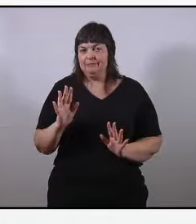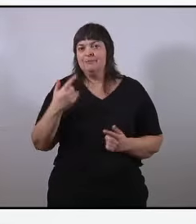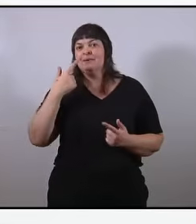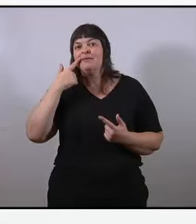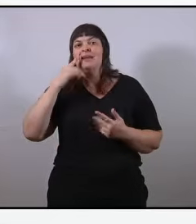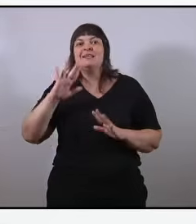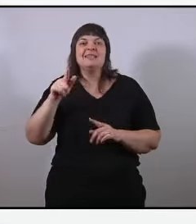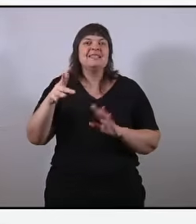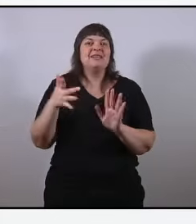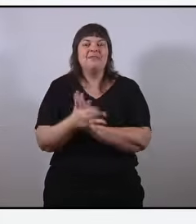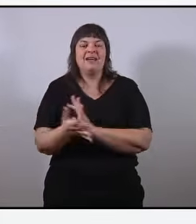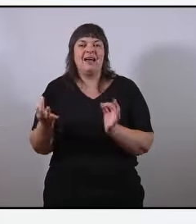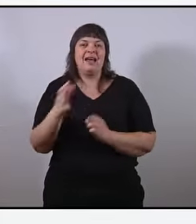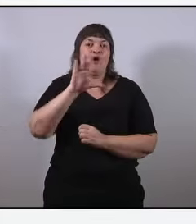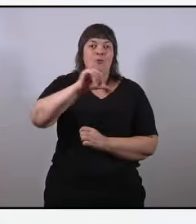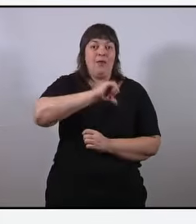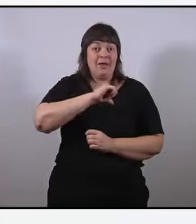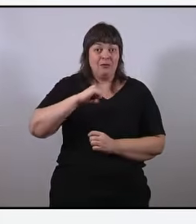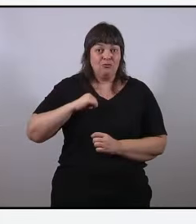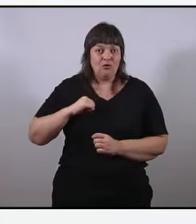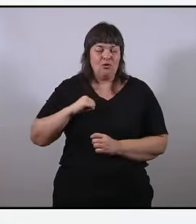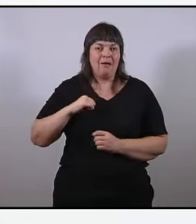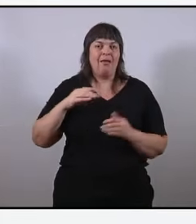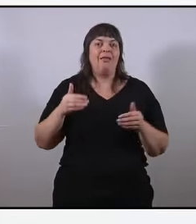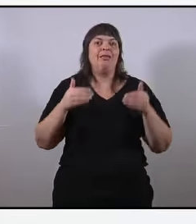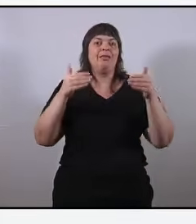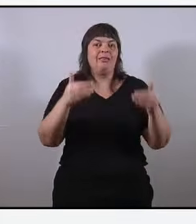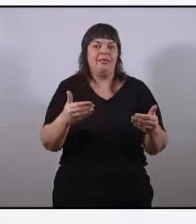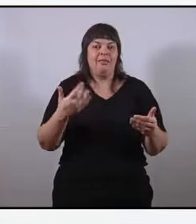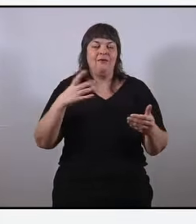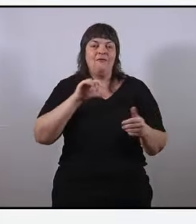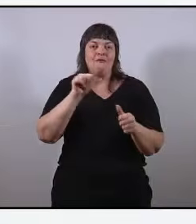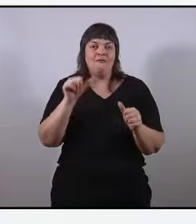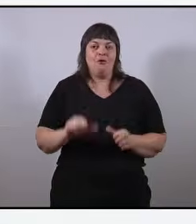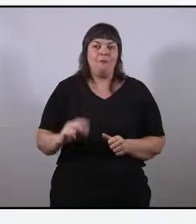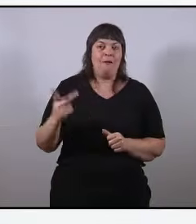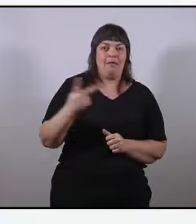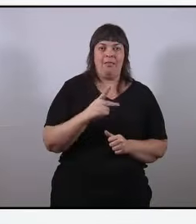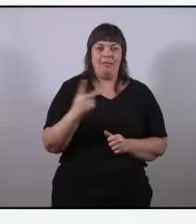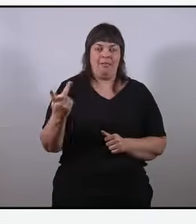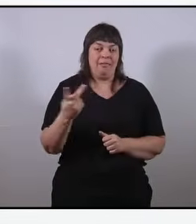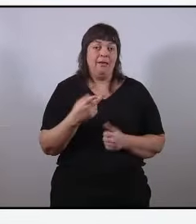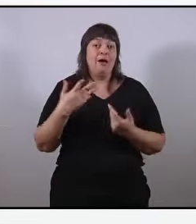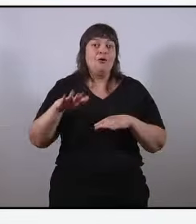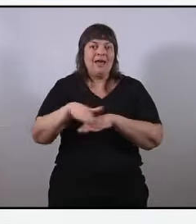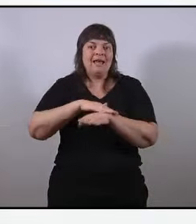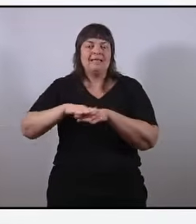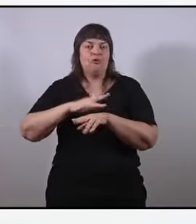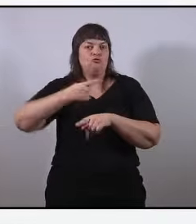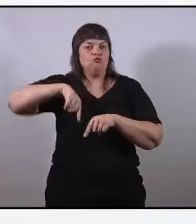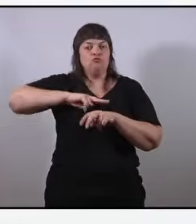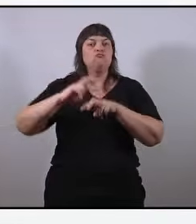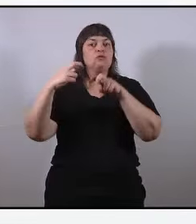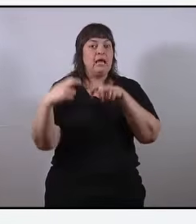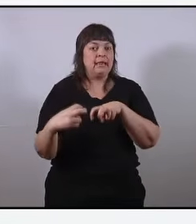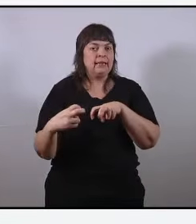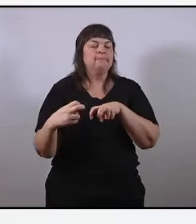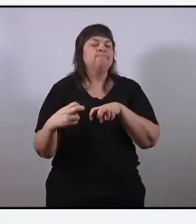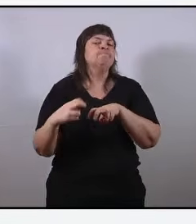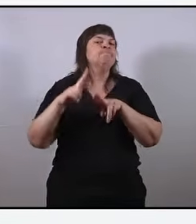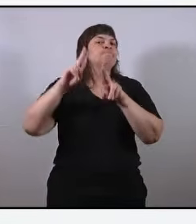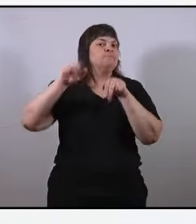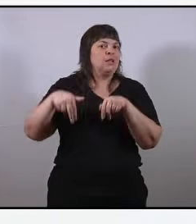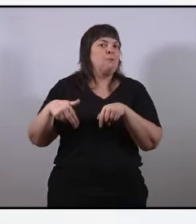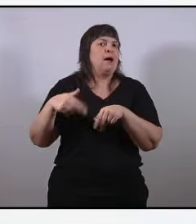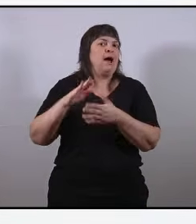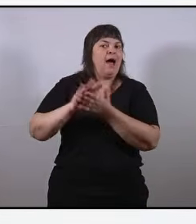es emplazar a las comunidades autónomas a que de manera bilateral, sentándonos con el Estado, abordemos esta cuestión. Y